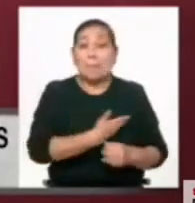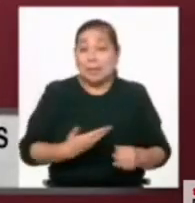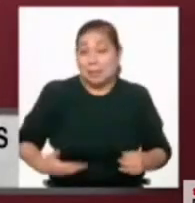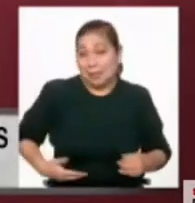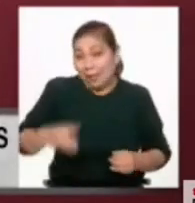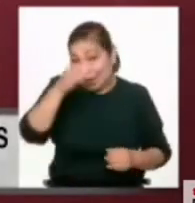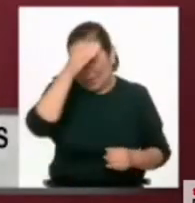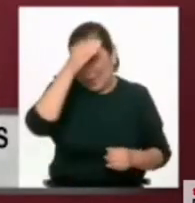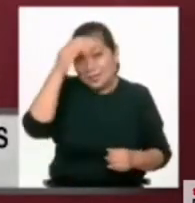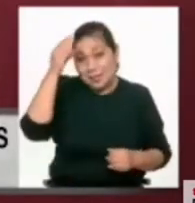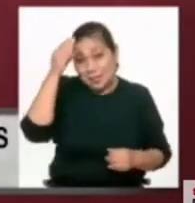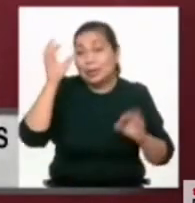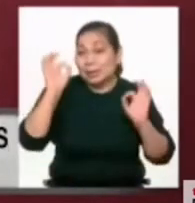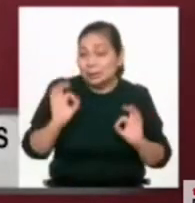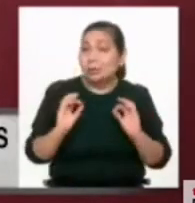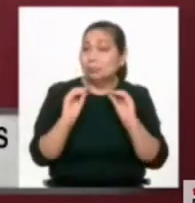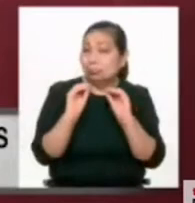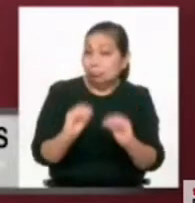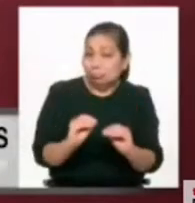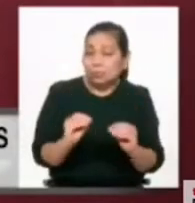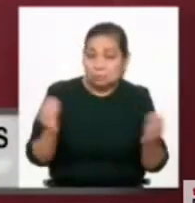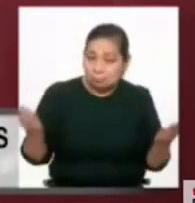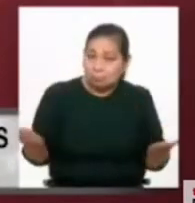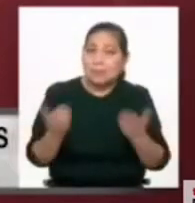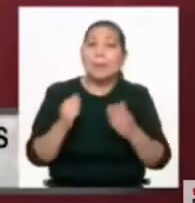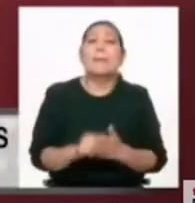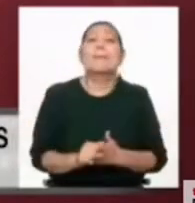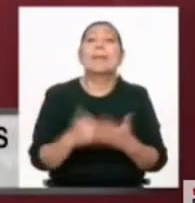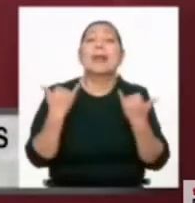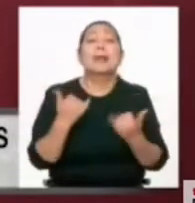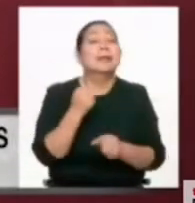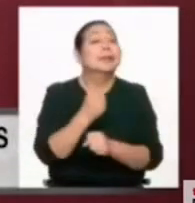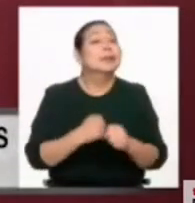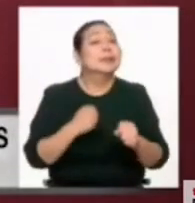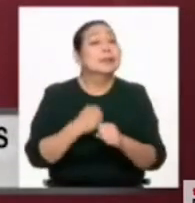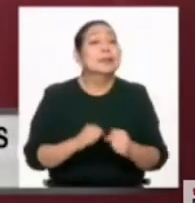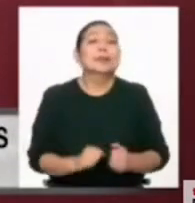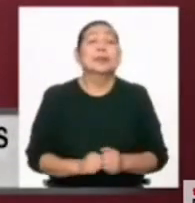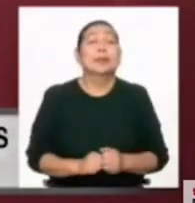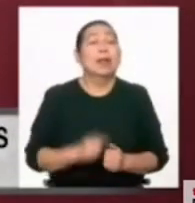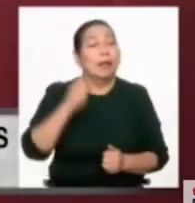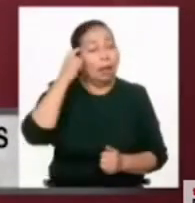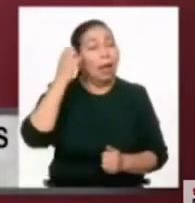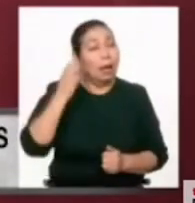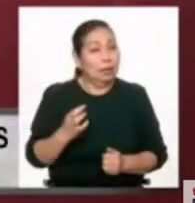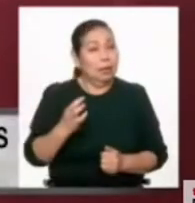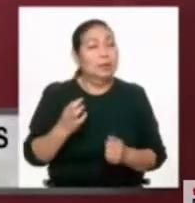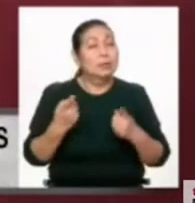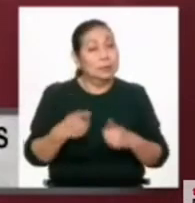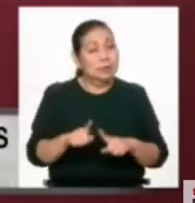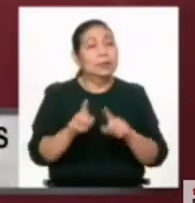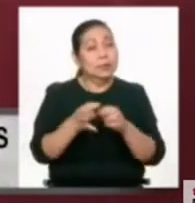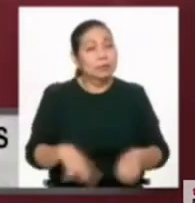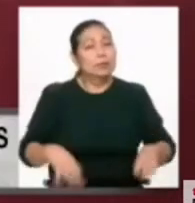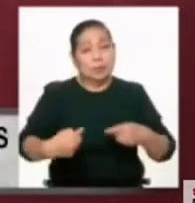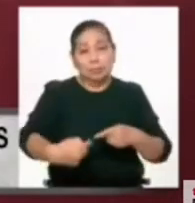presidente Pedro Castillo justamente se ha dado énfasis a este trabajo. Creo que allí aguardamos